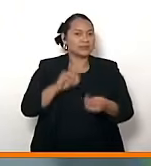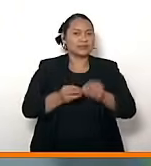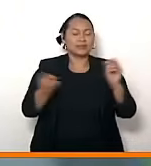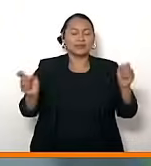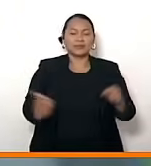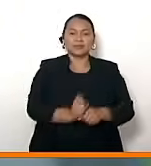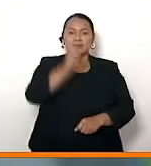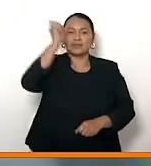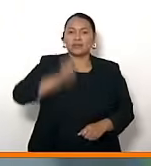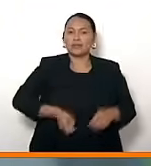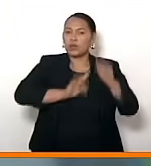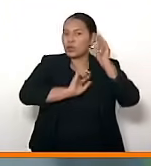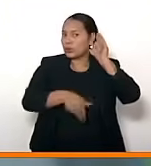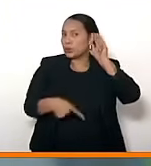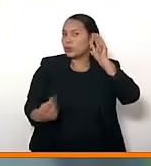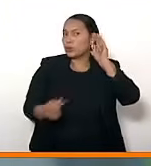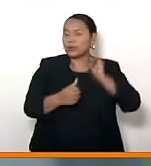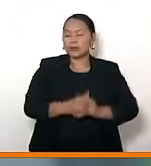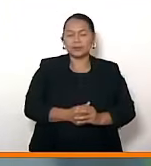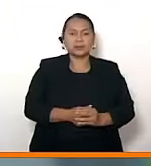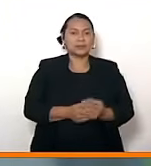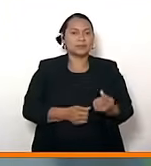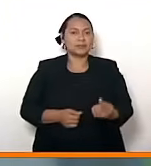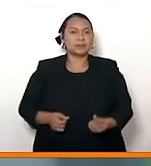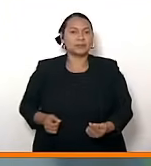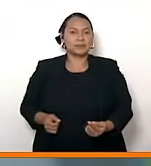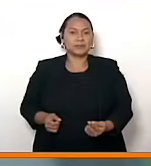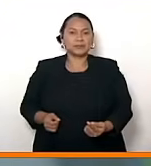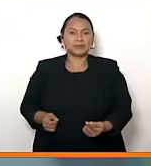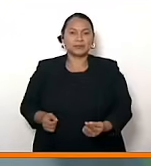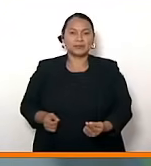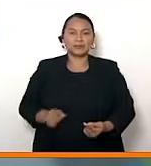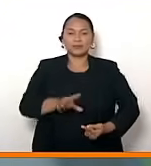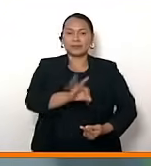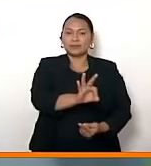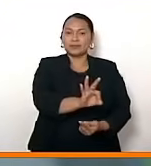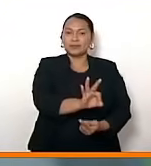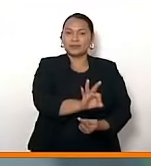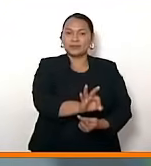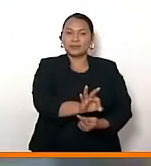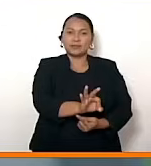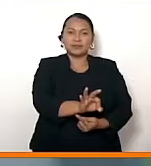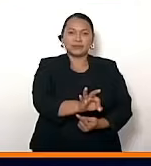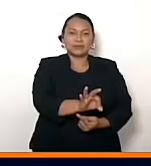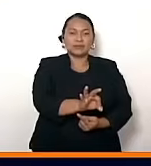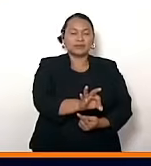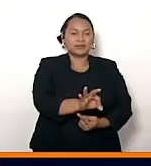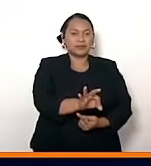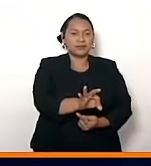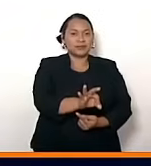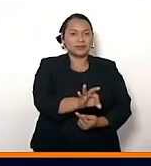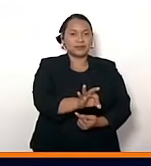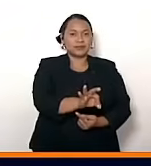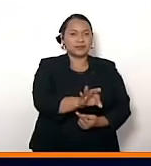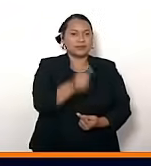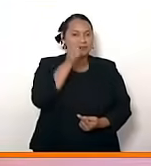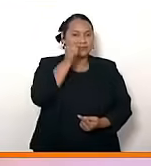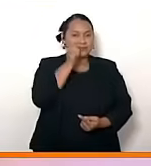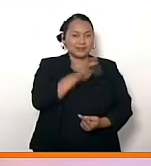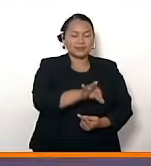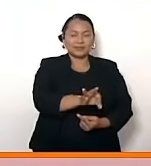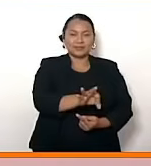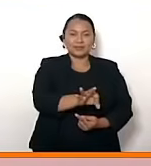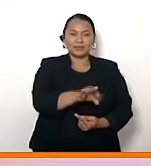forma ese número ganador en diaria y este es el 9, segundo dígito.